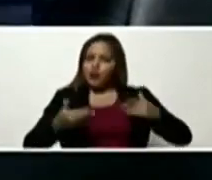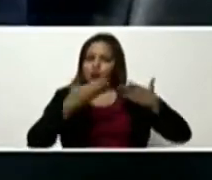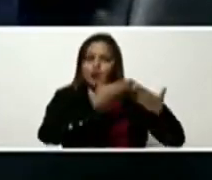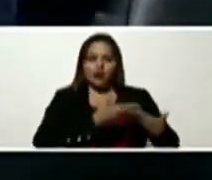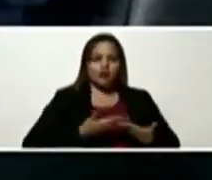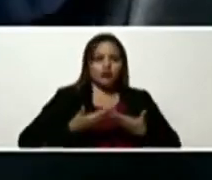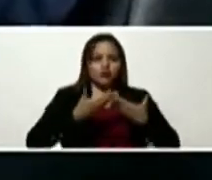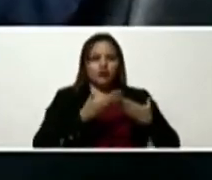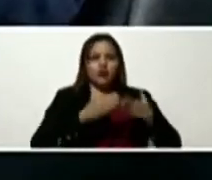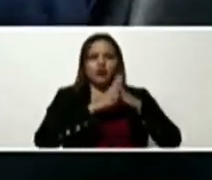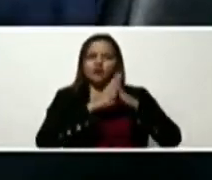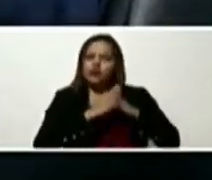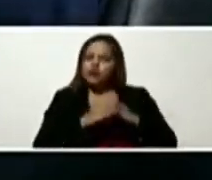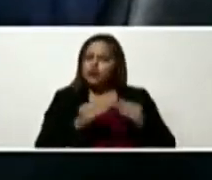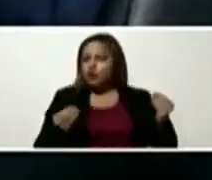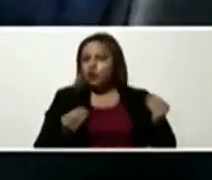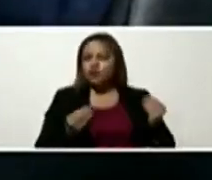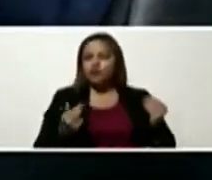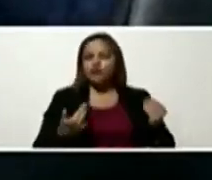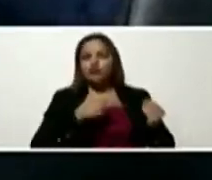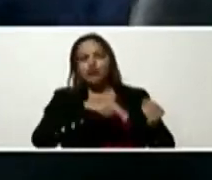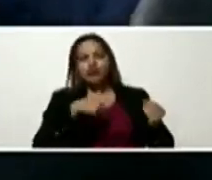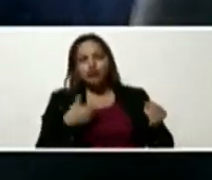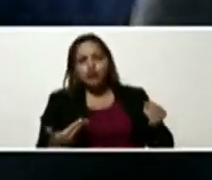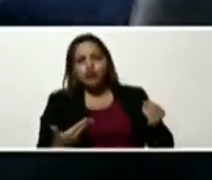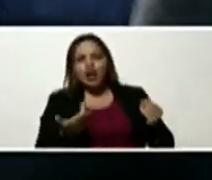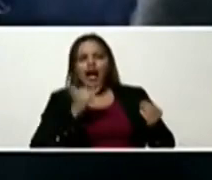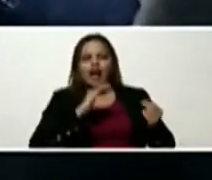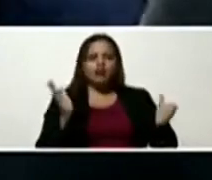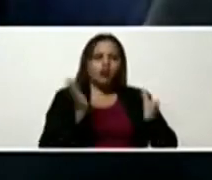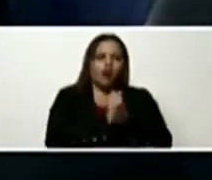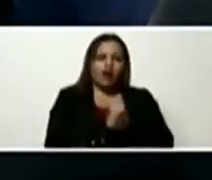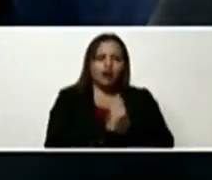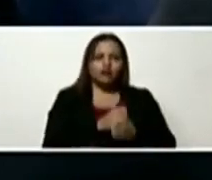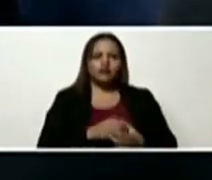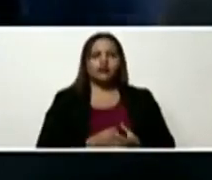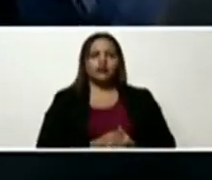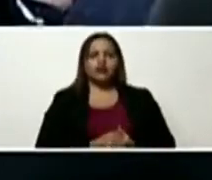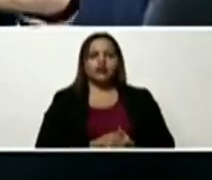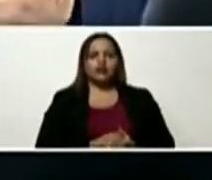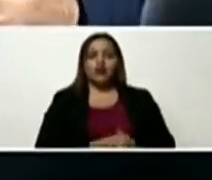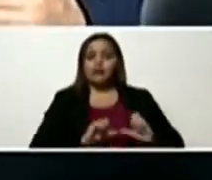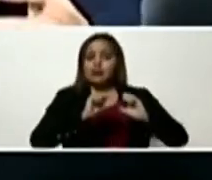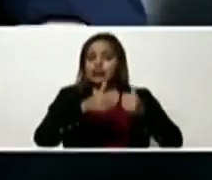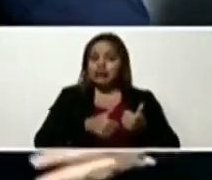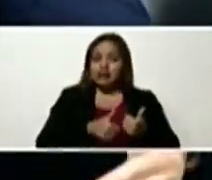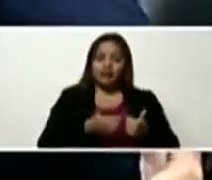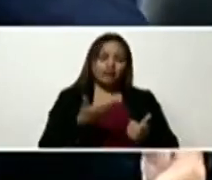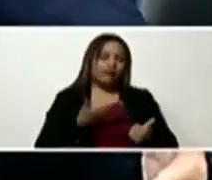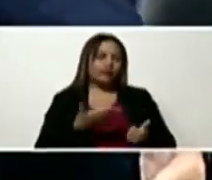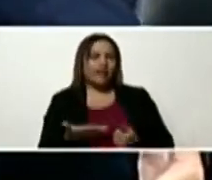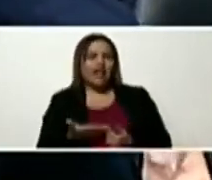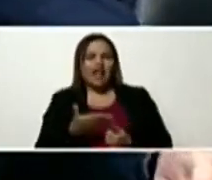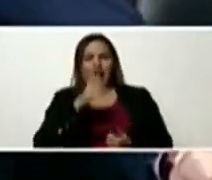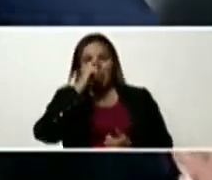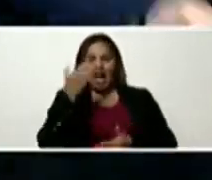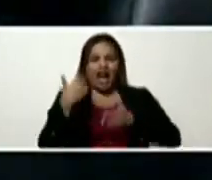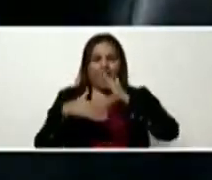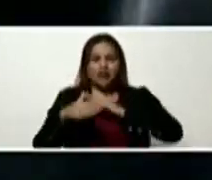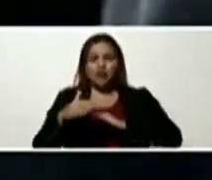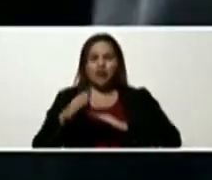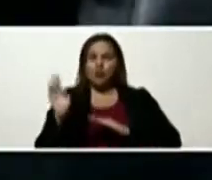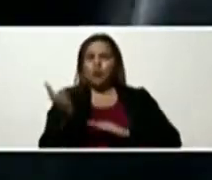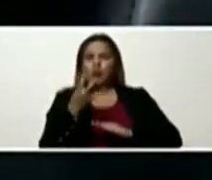estudios, todo lo que nosotros hemos logrado desde tiempos de la Cuarta República,